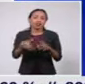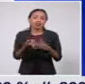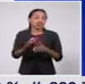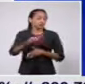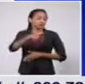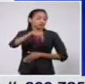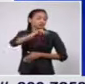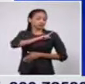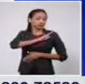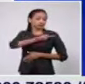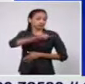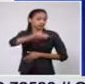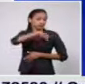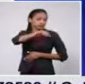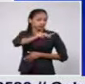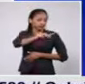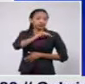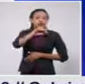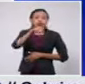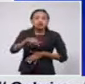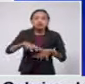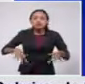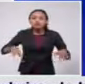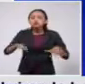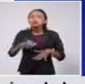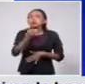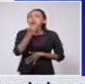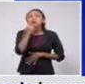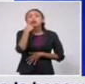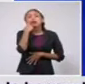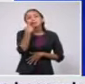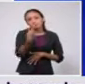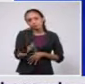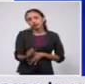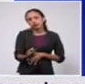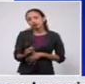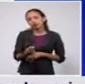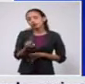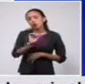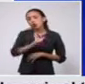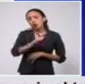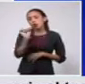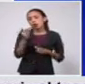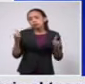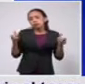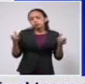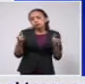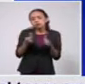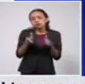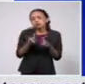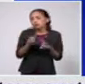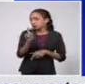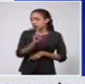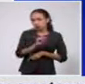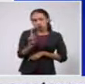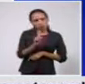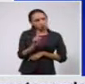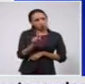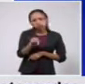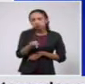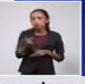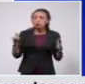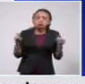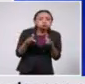un comportamiento que también ahí se puede apreciar, que no se logra una disminución estable y